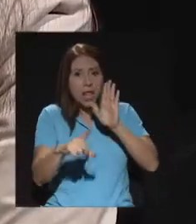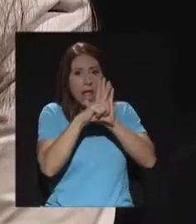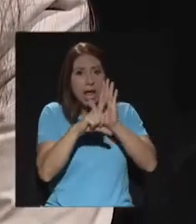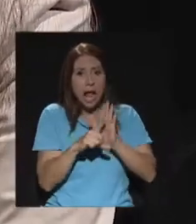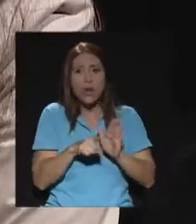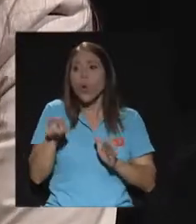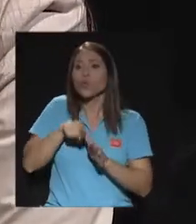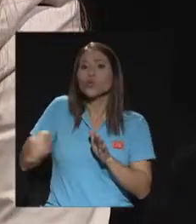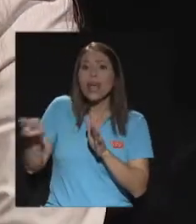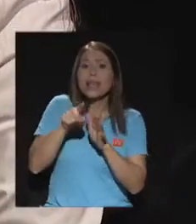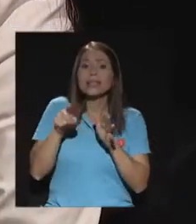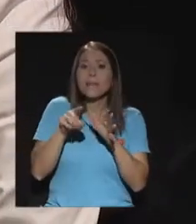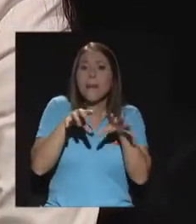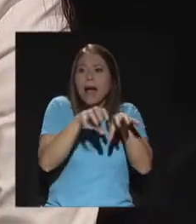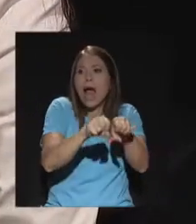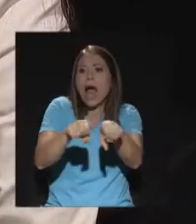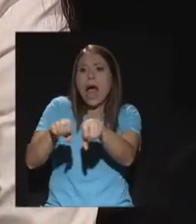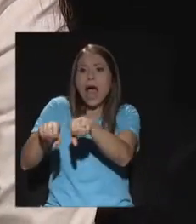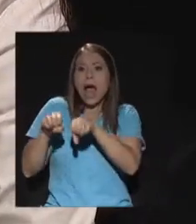decía un día de estos,